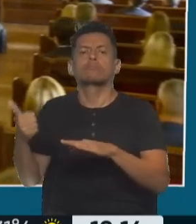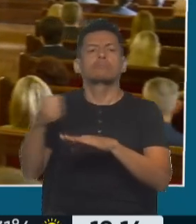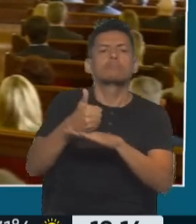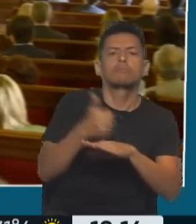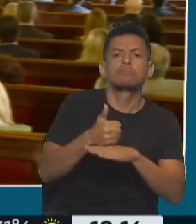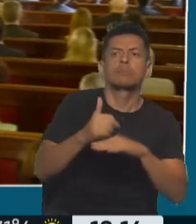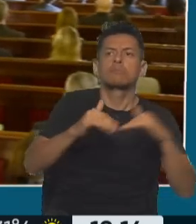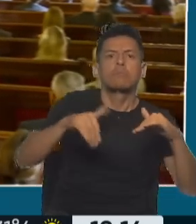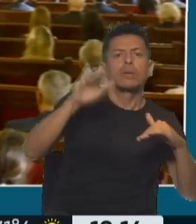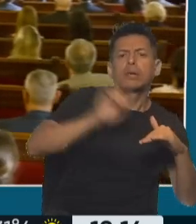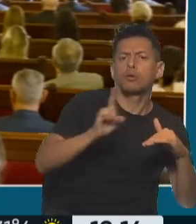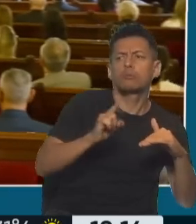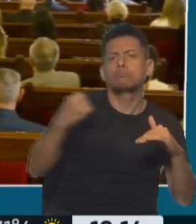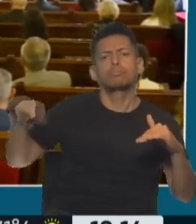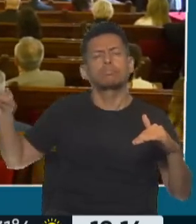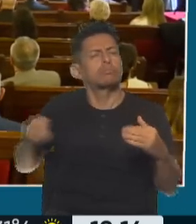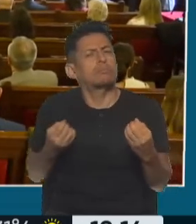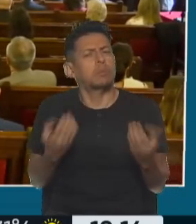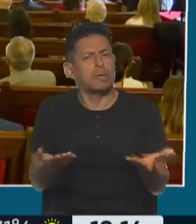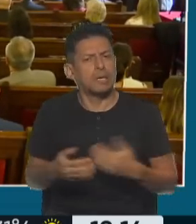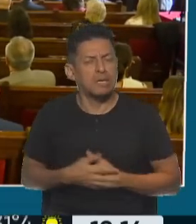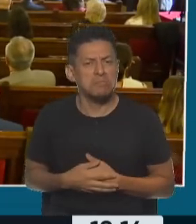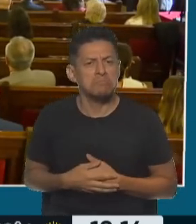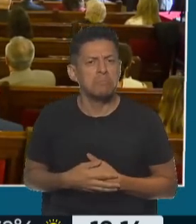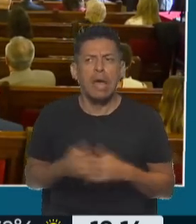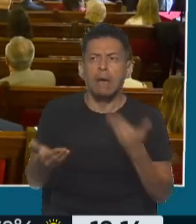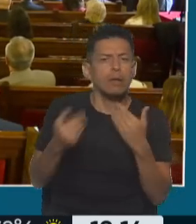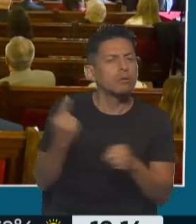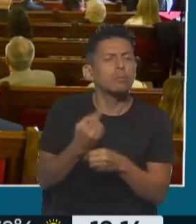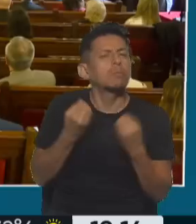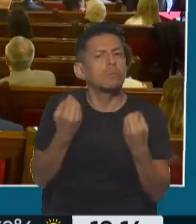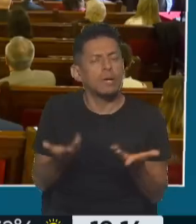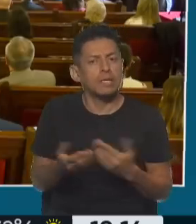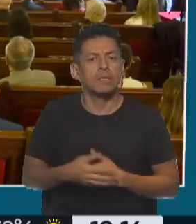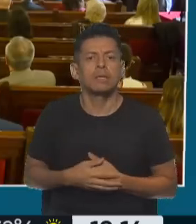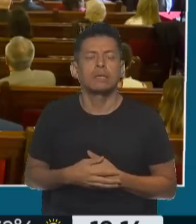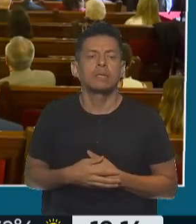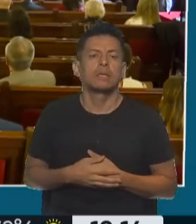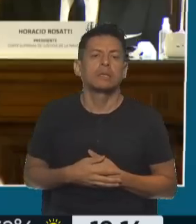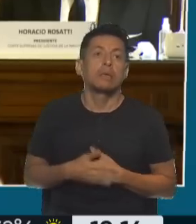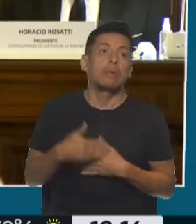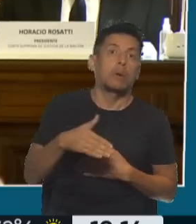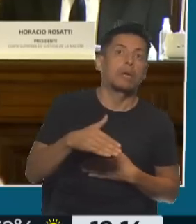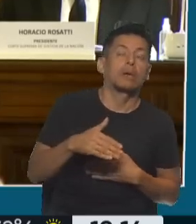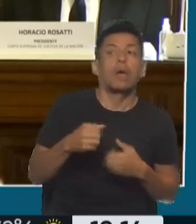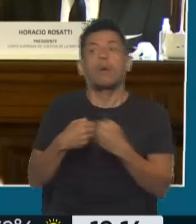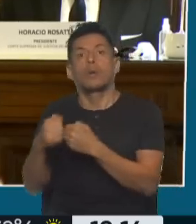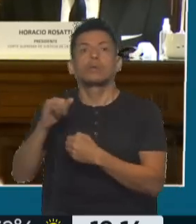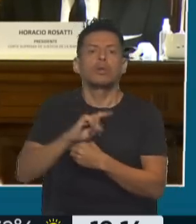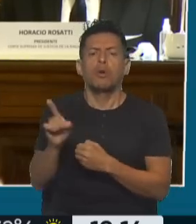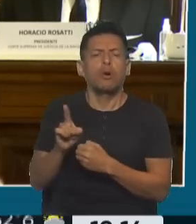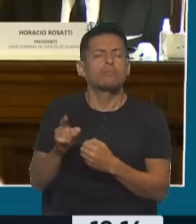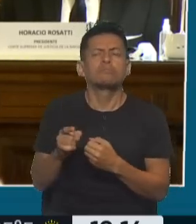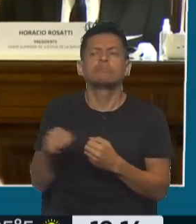mediático. ¿Por qué razón imagina usted que no se puede discutir? Más allá de si avanza, prospera o no prospera. Mire,